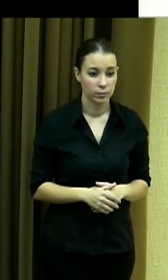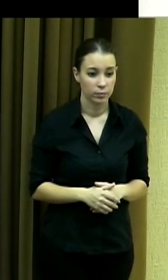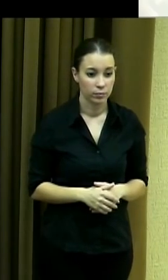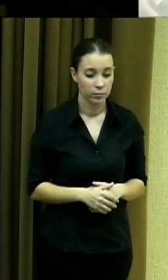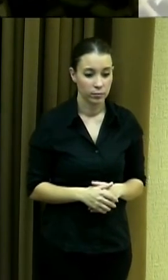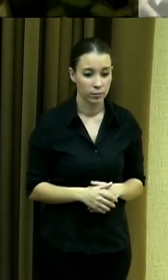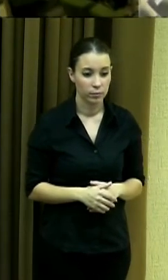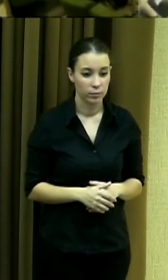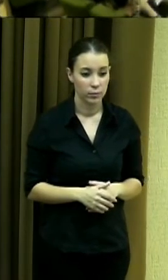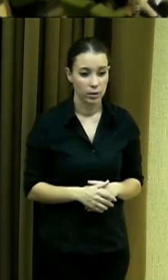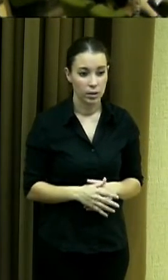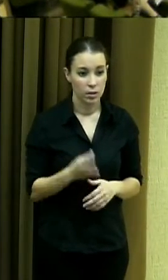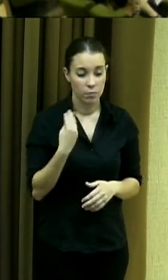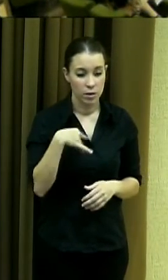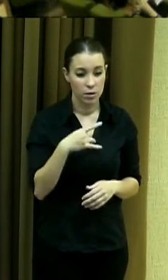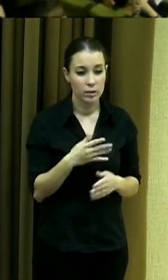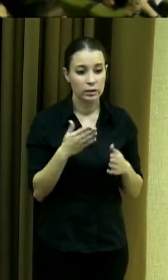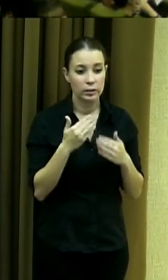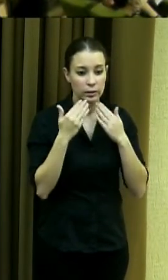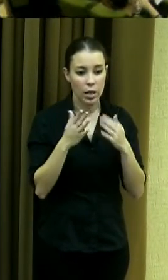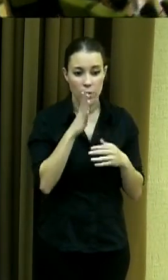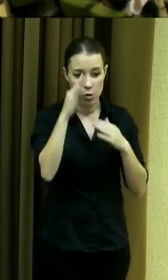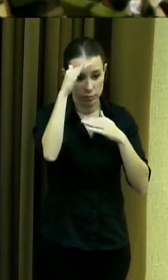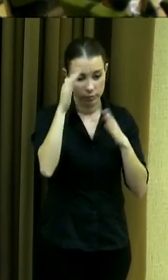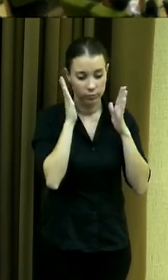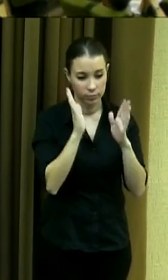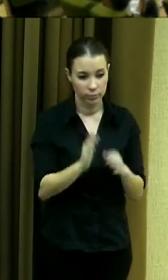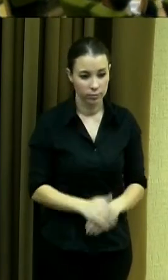quería comentar. Gracias por vuestra atención.